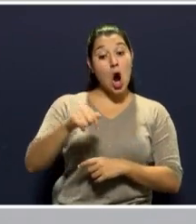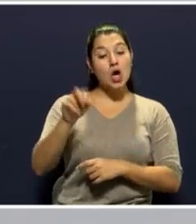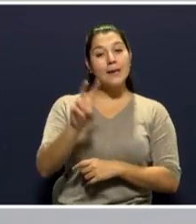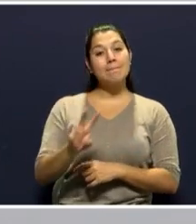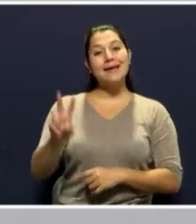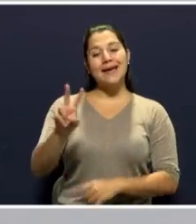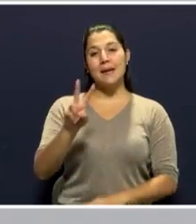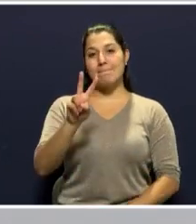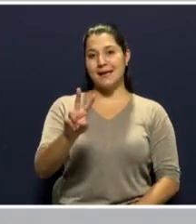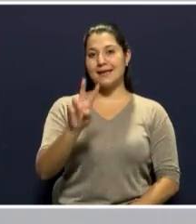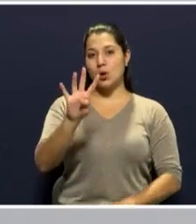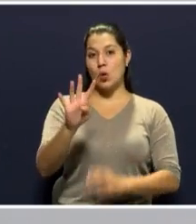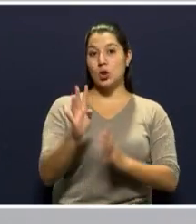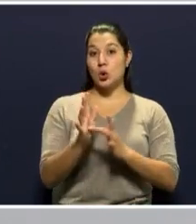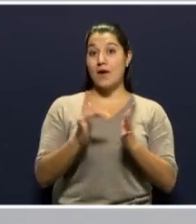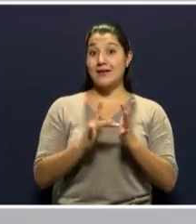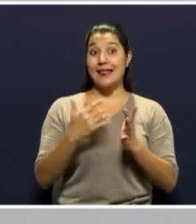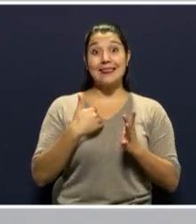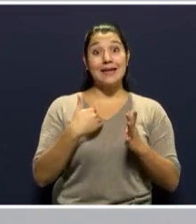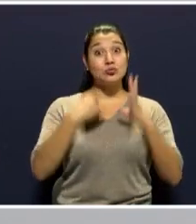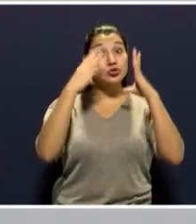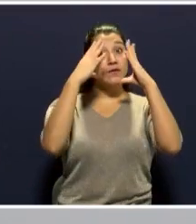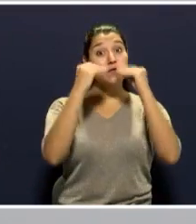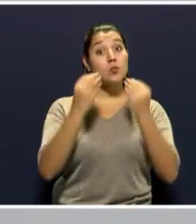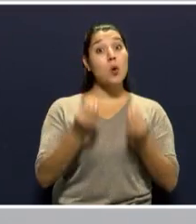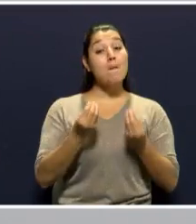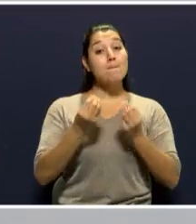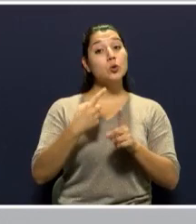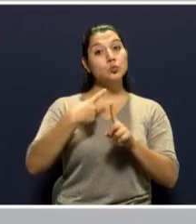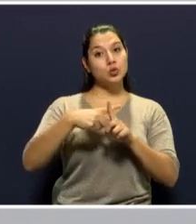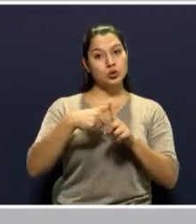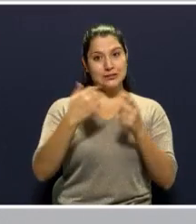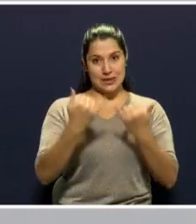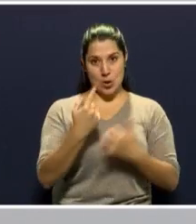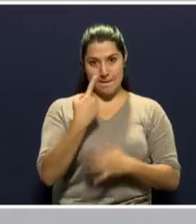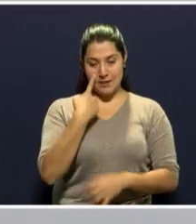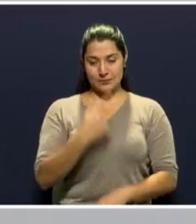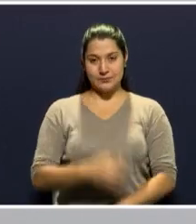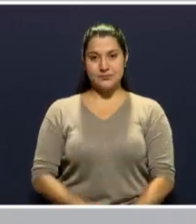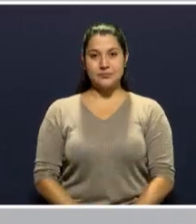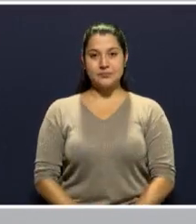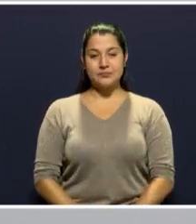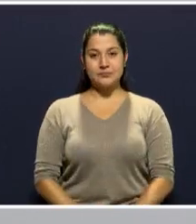abril tenemos números muy alentadores y los vemos en la siguiente pantalla.